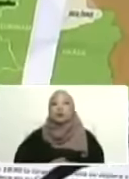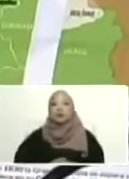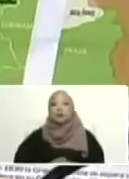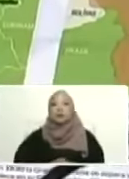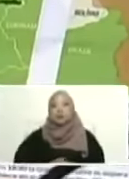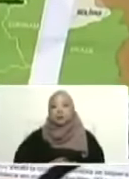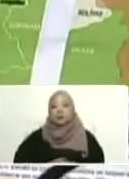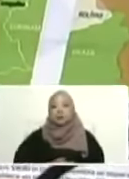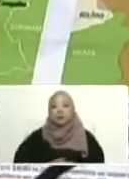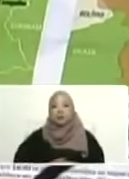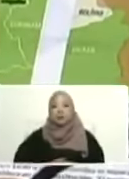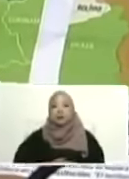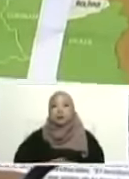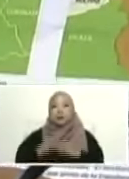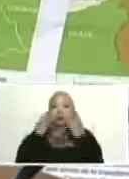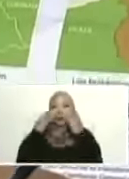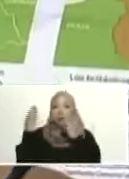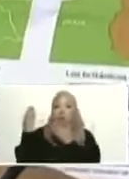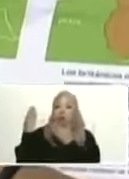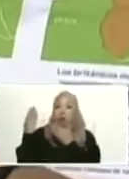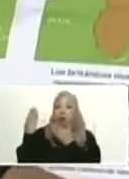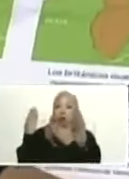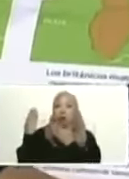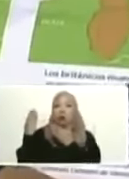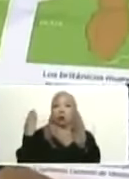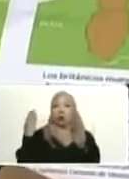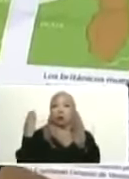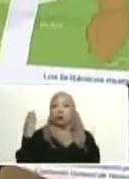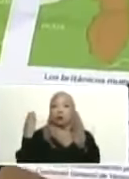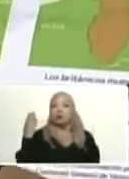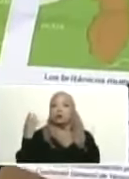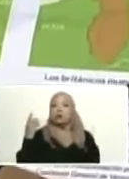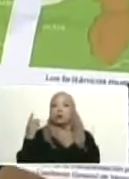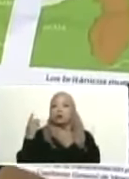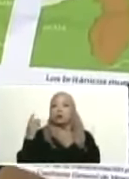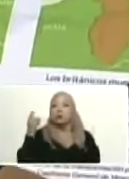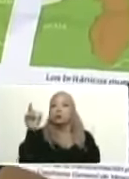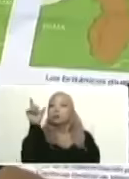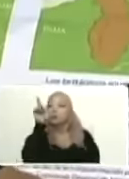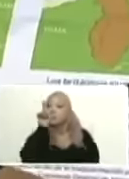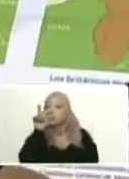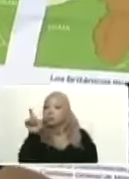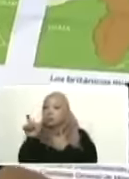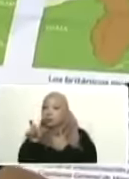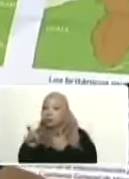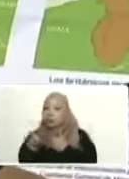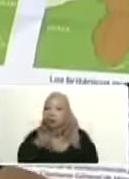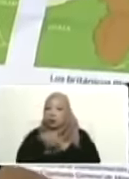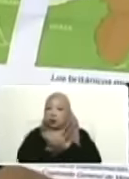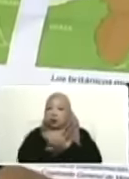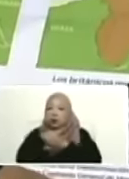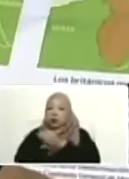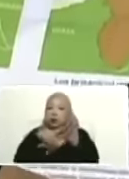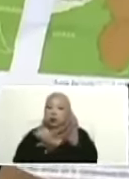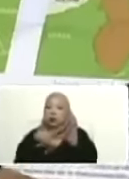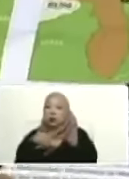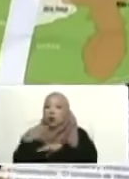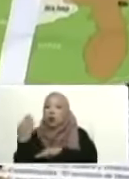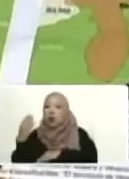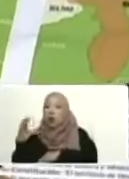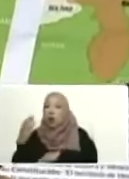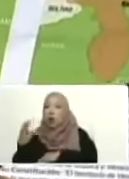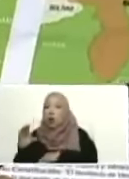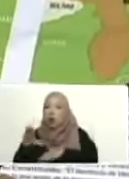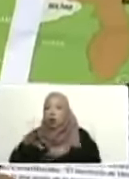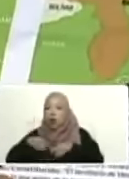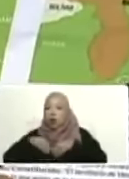El primer mapa es cuando el Imperio Británico reconoce a la Gran Colombia. Perdona,